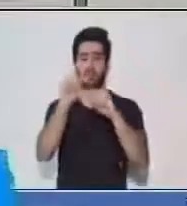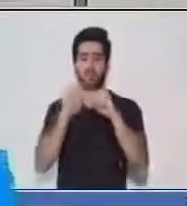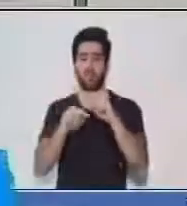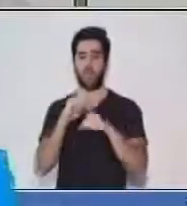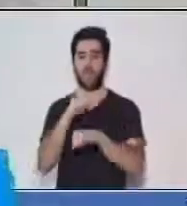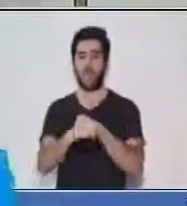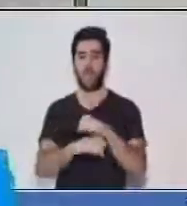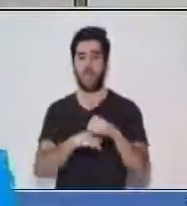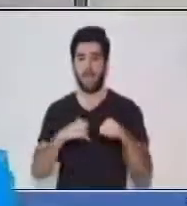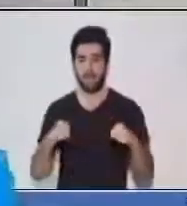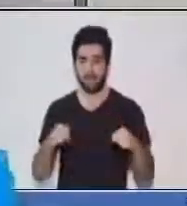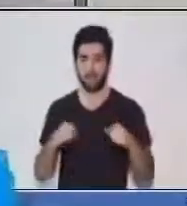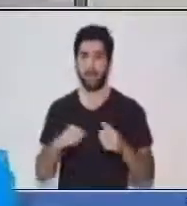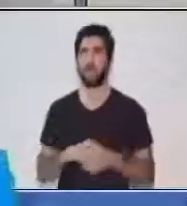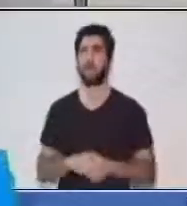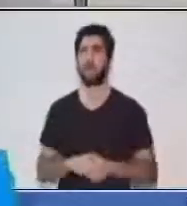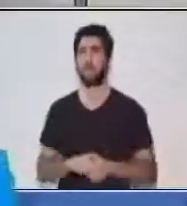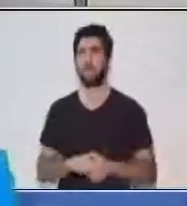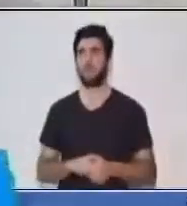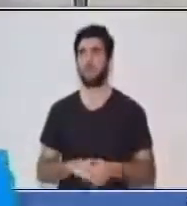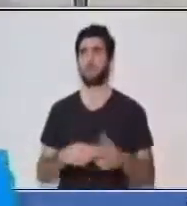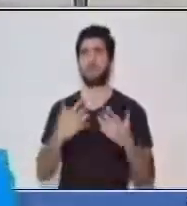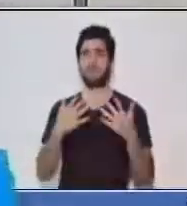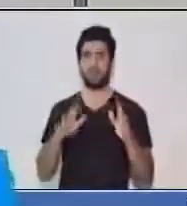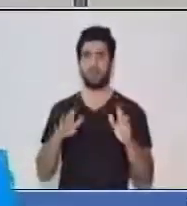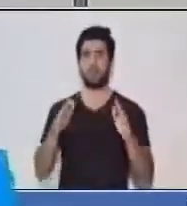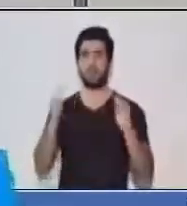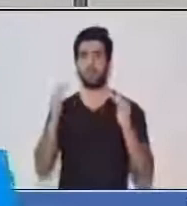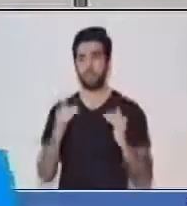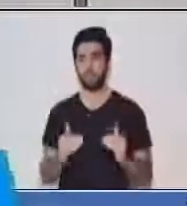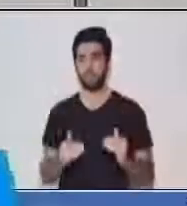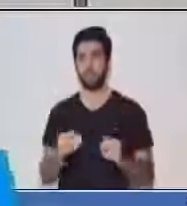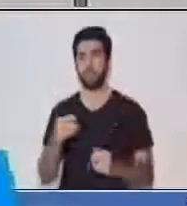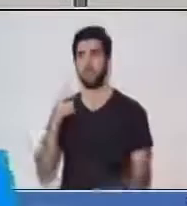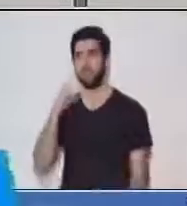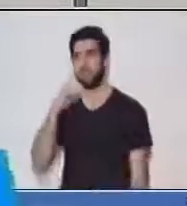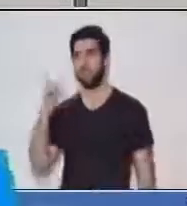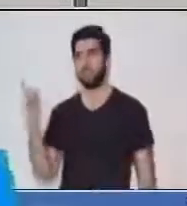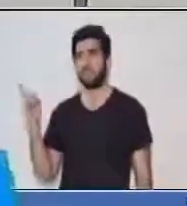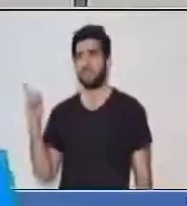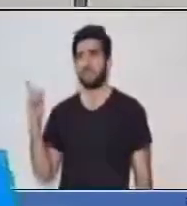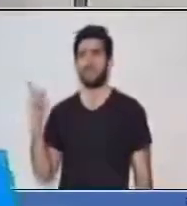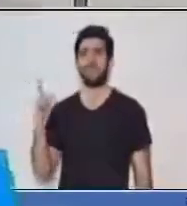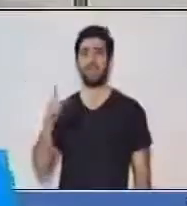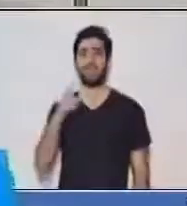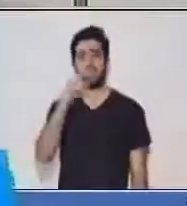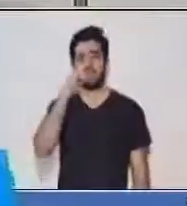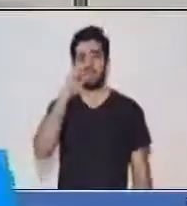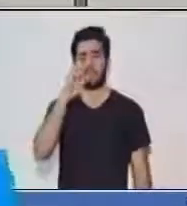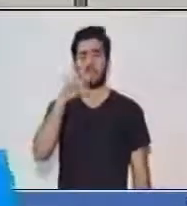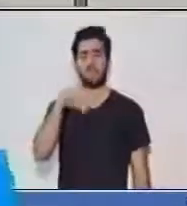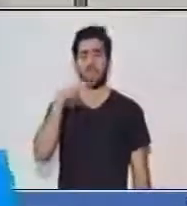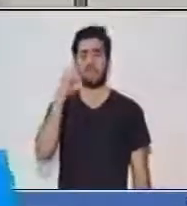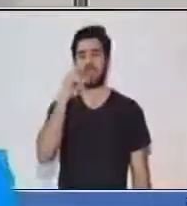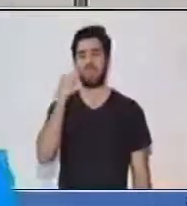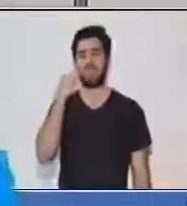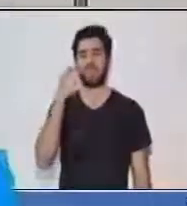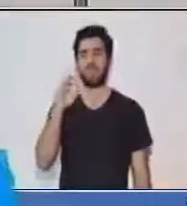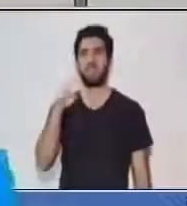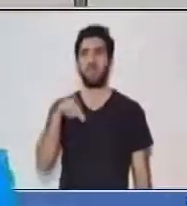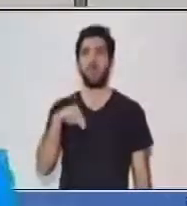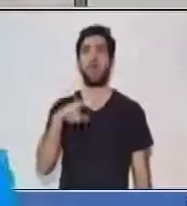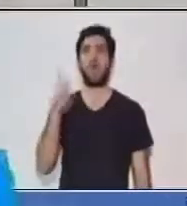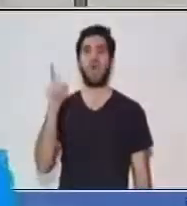último tenemos lo que es tensión superficial. La tensión superficial es una constante de